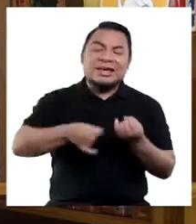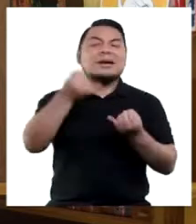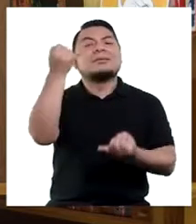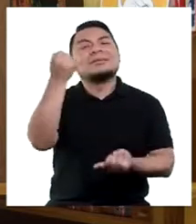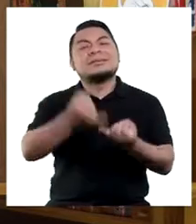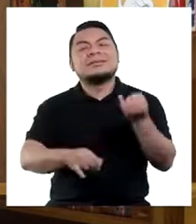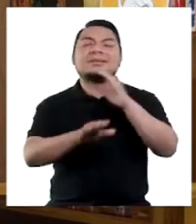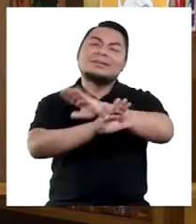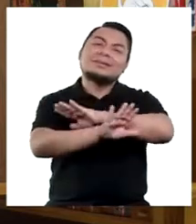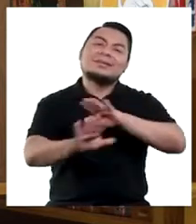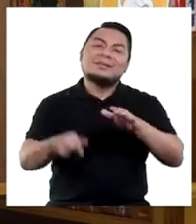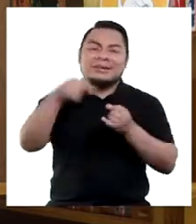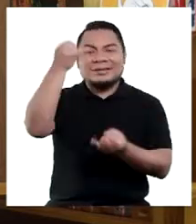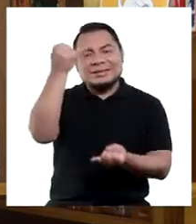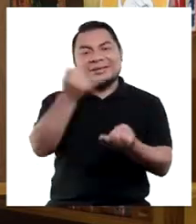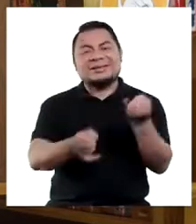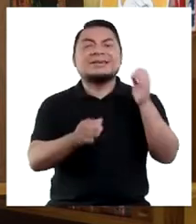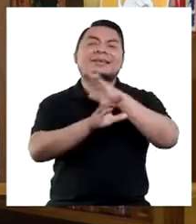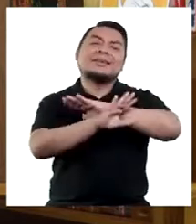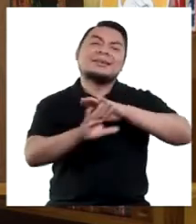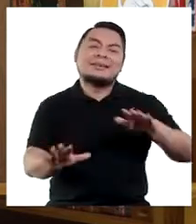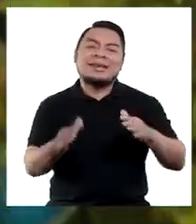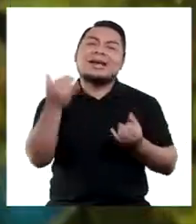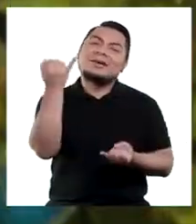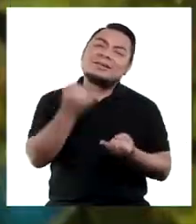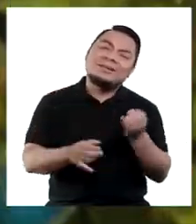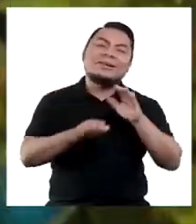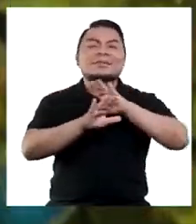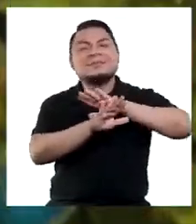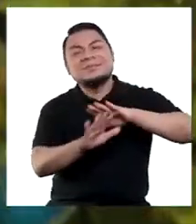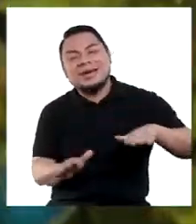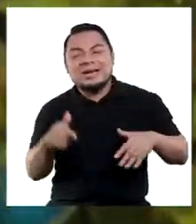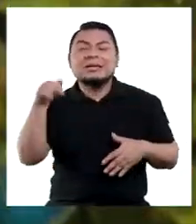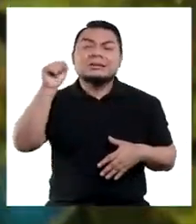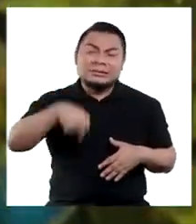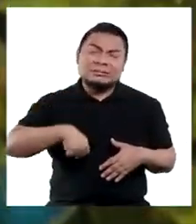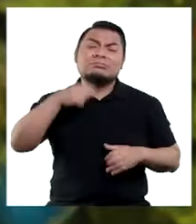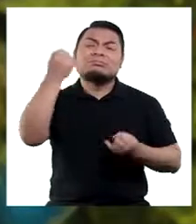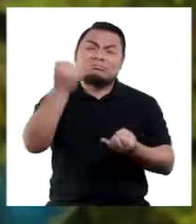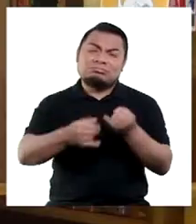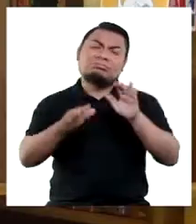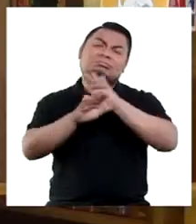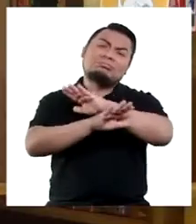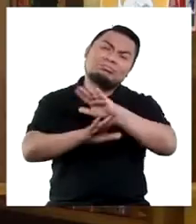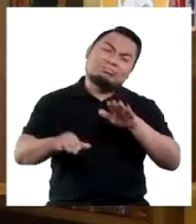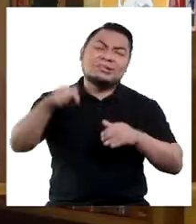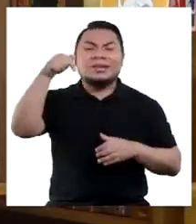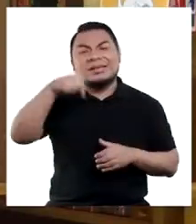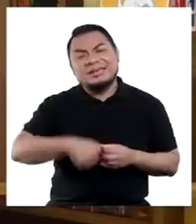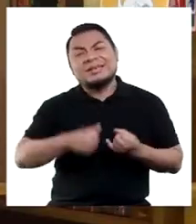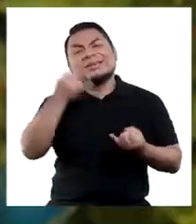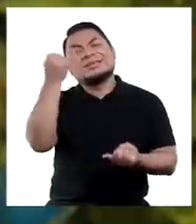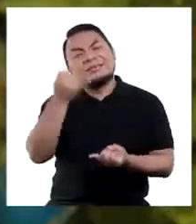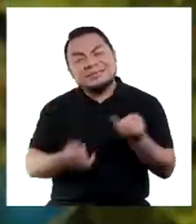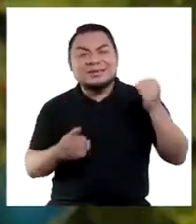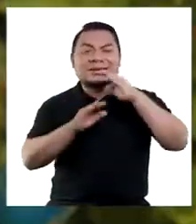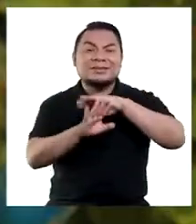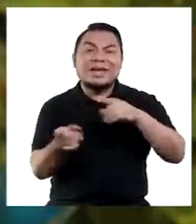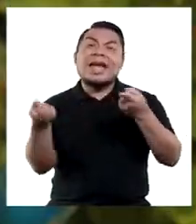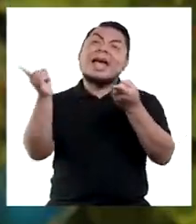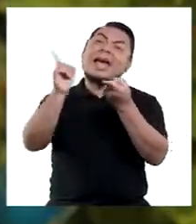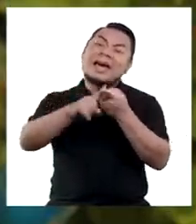se acabó se acabó la sesión el papado terminó el